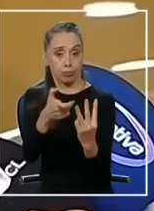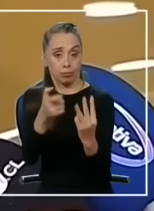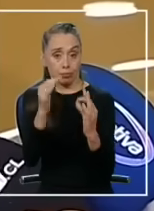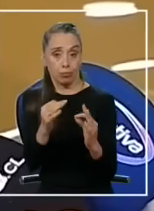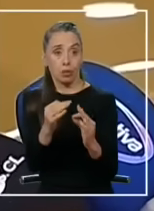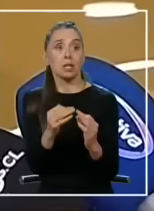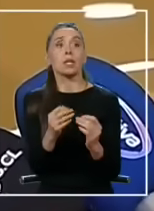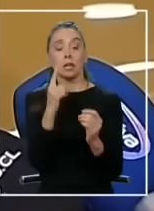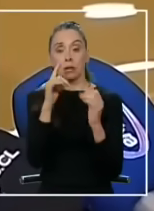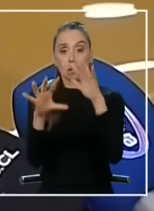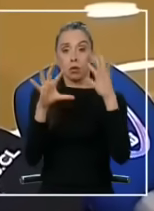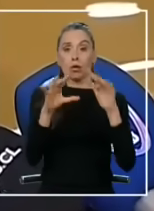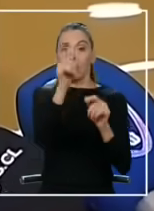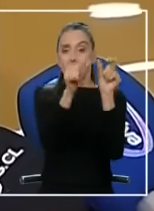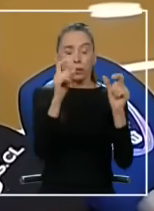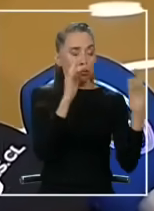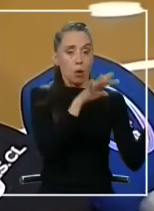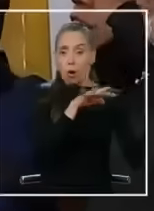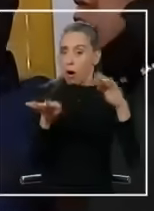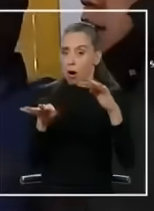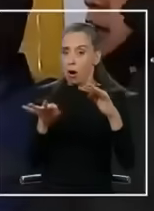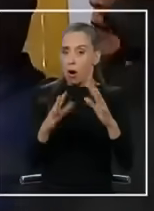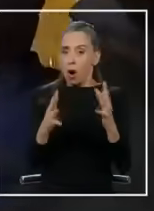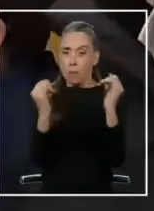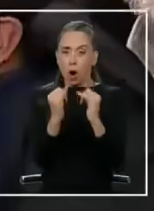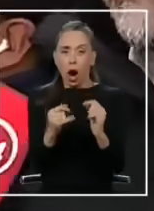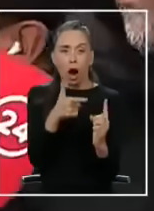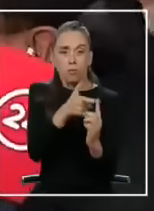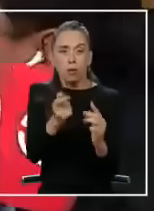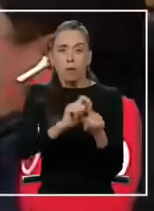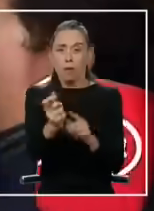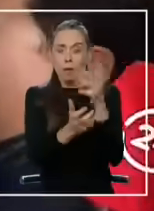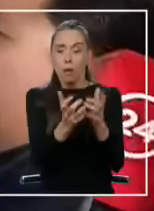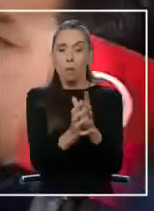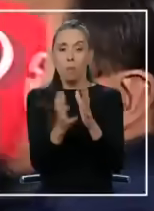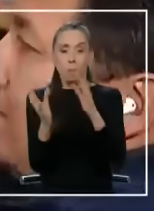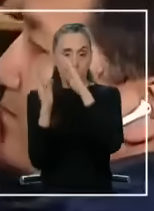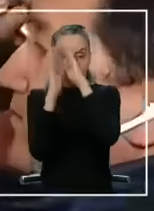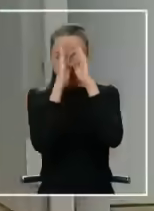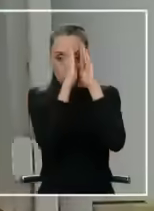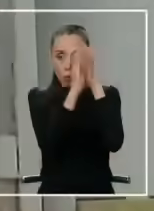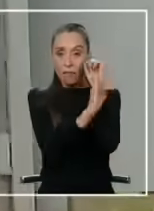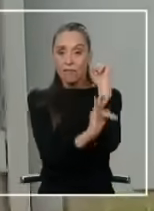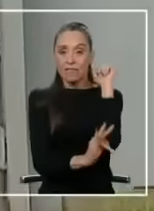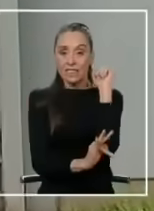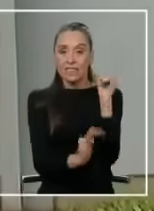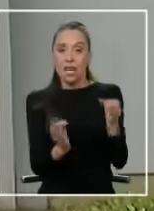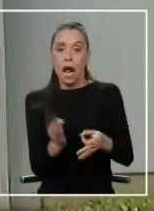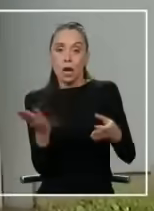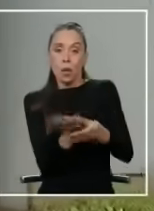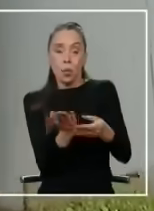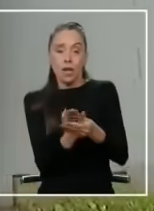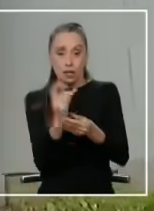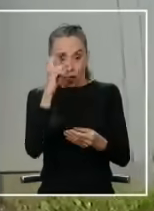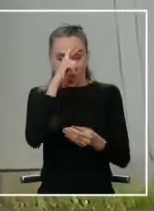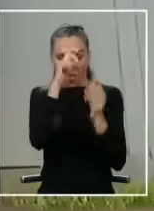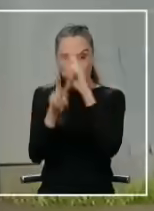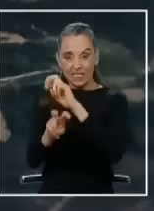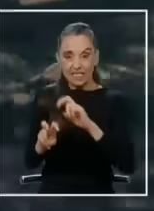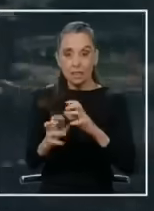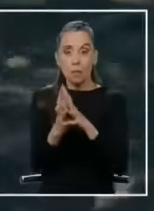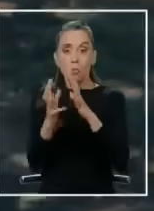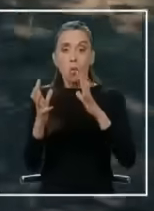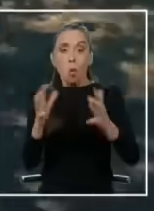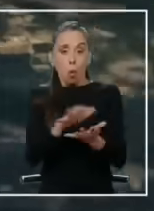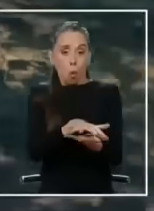había consideración además de su conmoción, sus características. Otra razón es la sobrecarga de los persecutores con causas de gran complejidad.